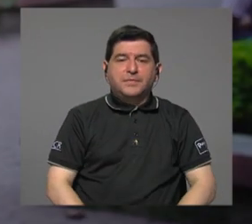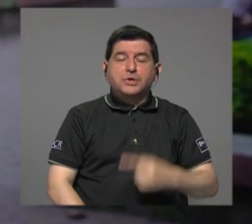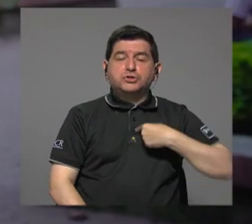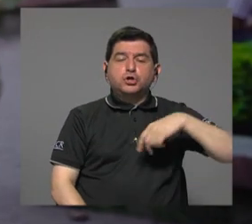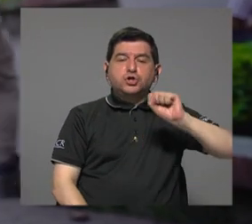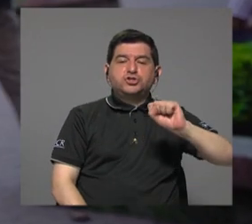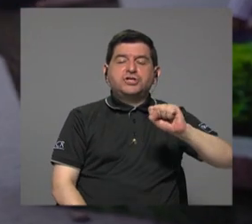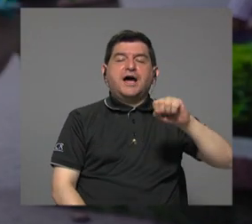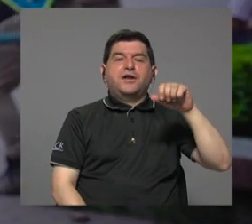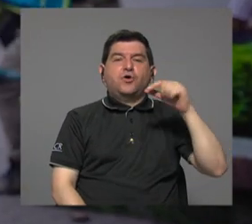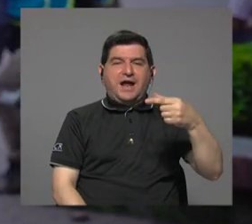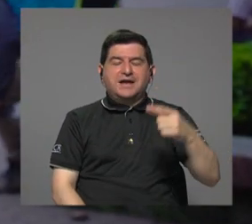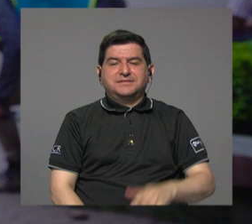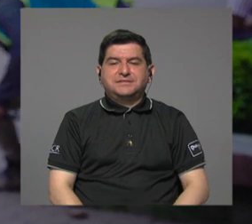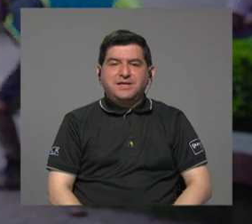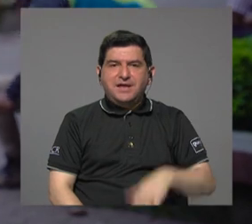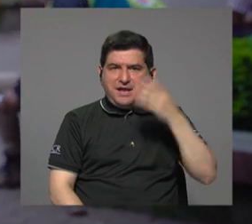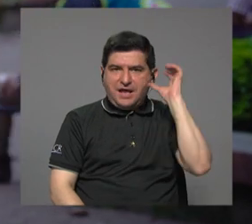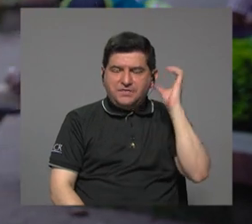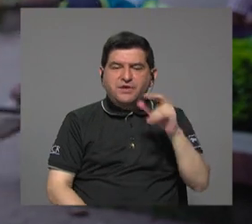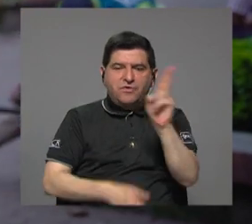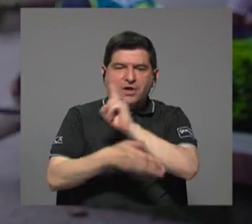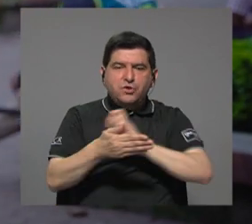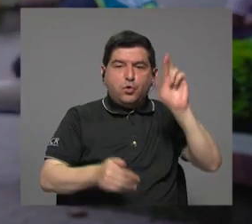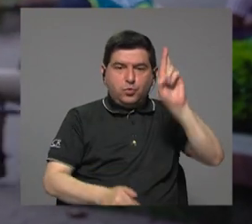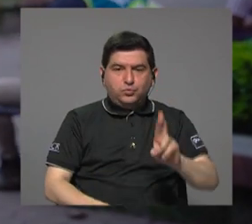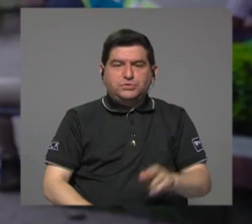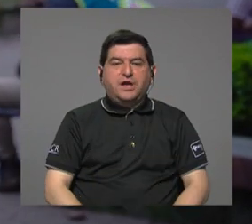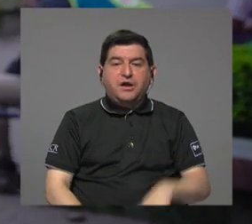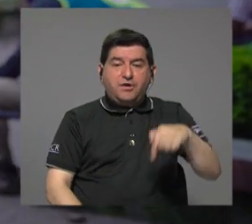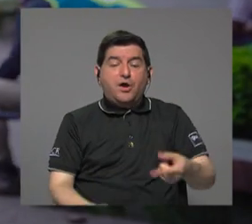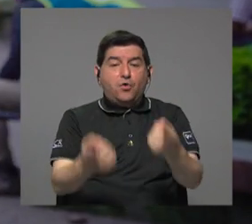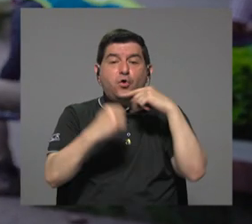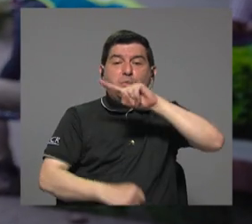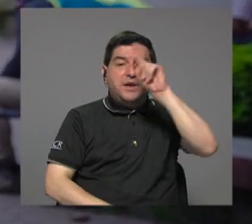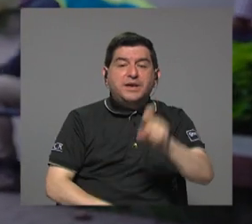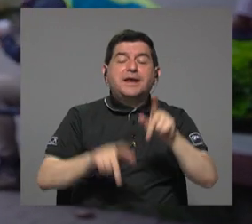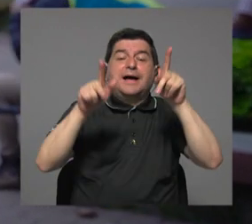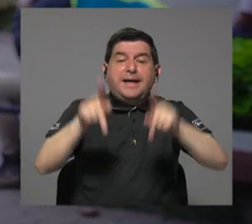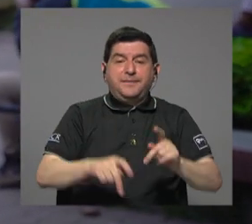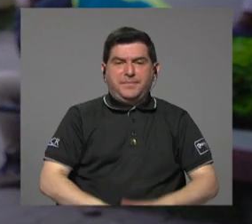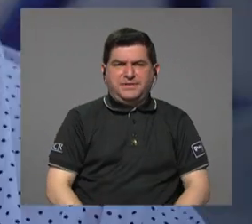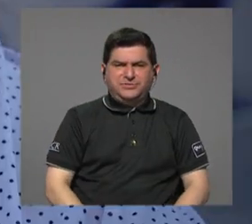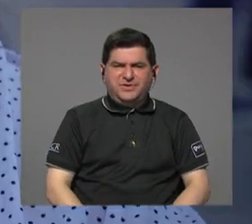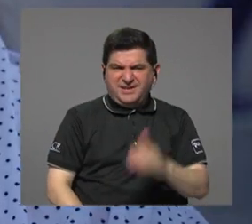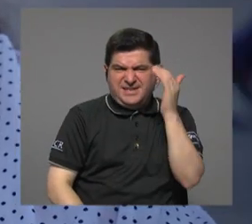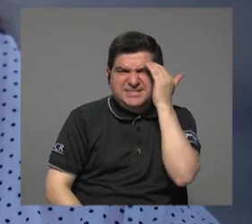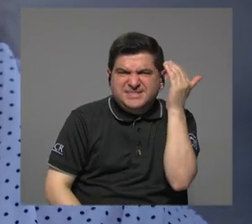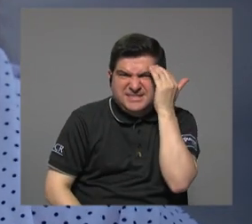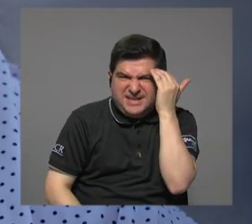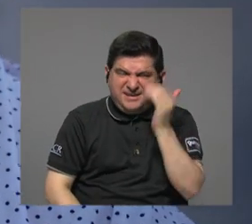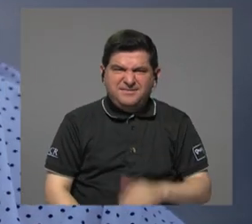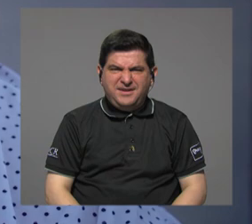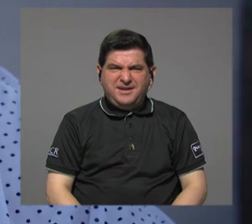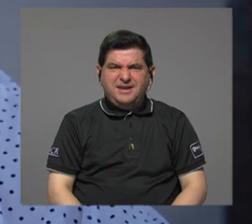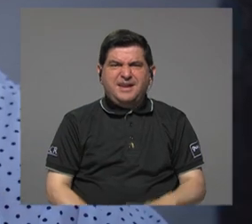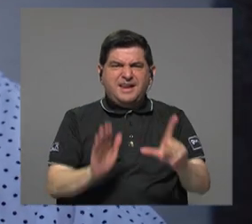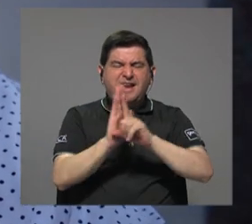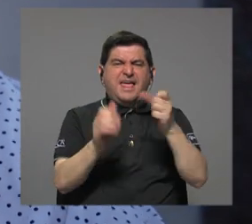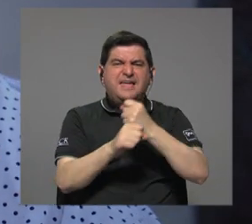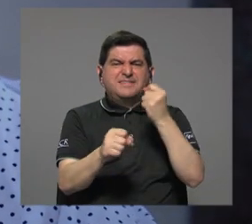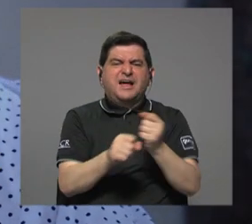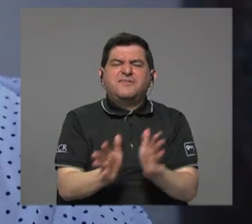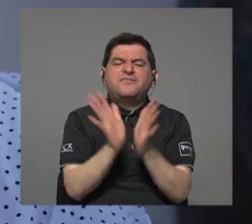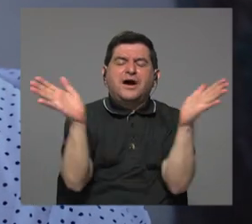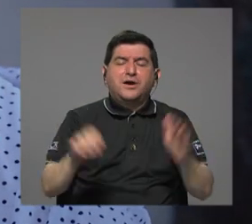gran garcía cavallini de radioemisoras de la universidad de costa rica hoy vinimos a preguntarle a las personas que saben o que conocen sobre la ley de empleo